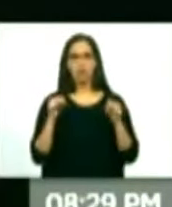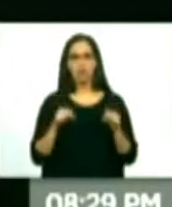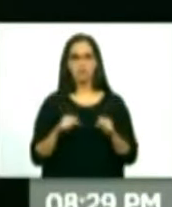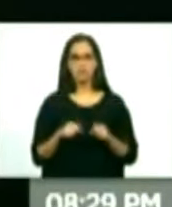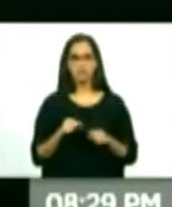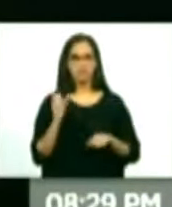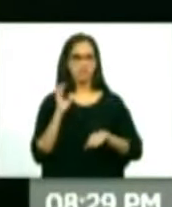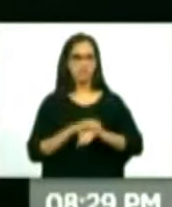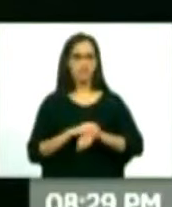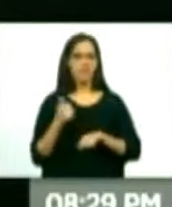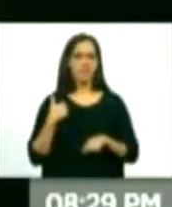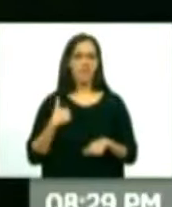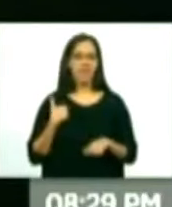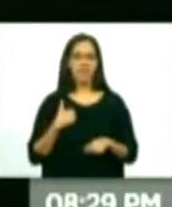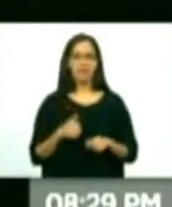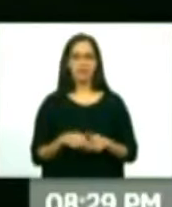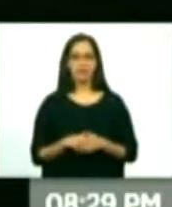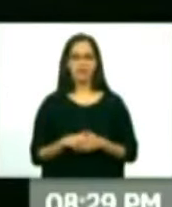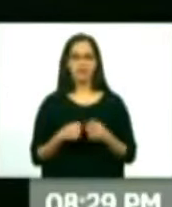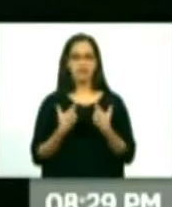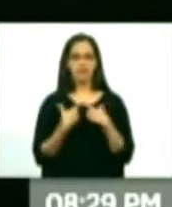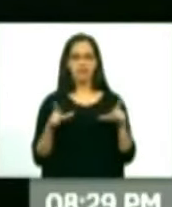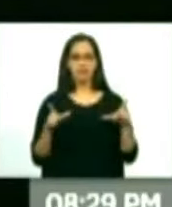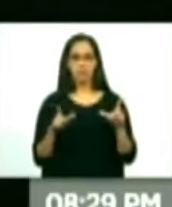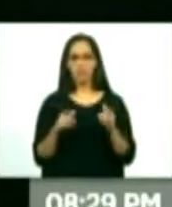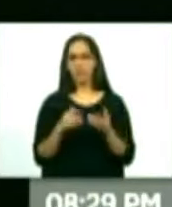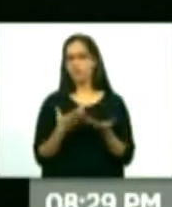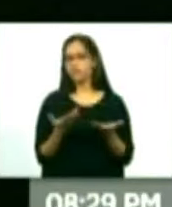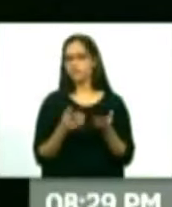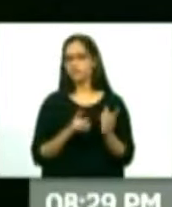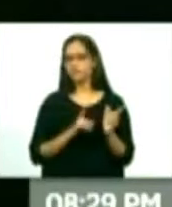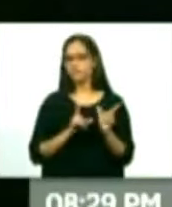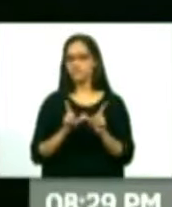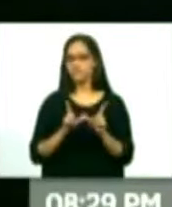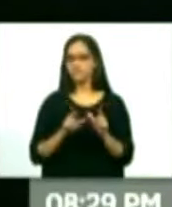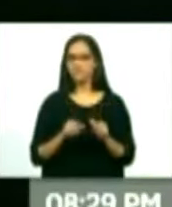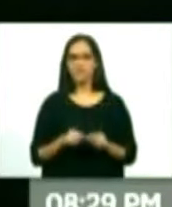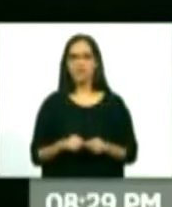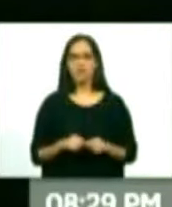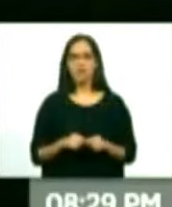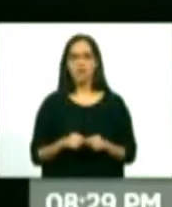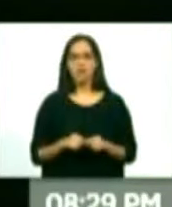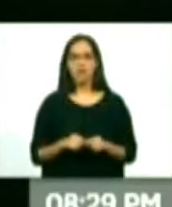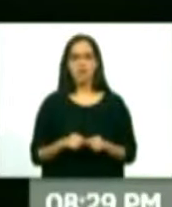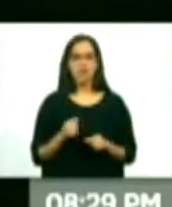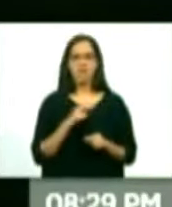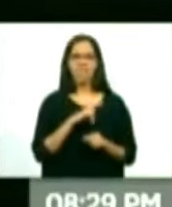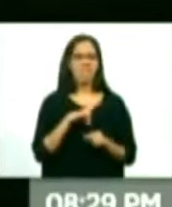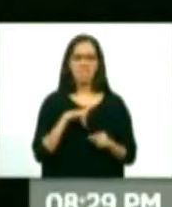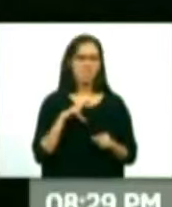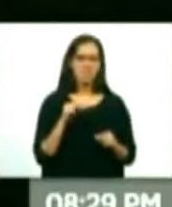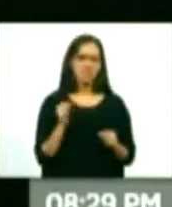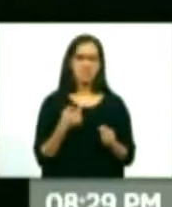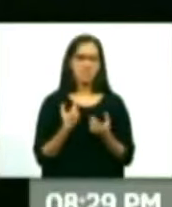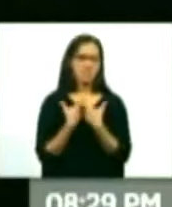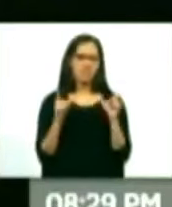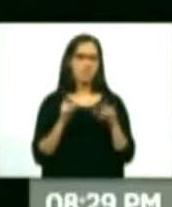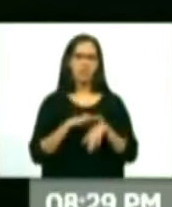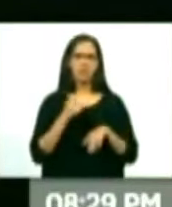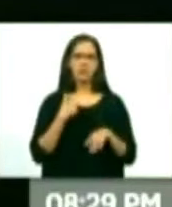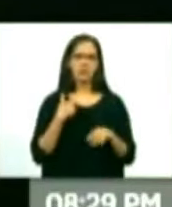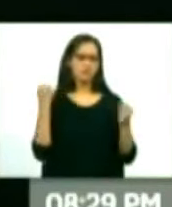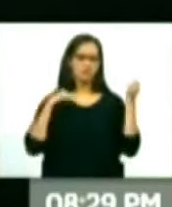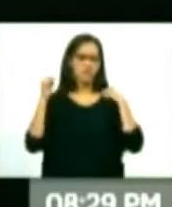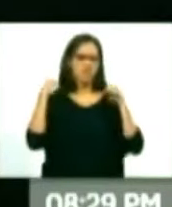en Canadá, listo para salir. Y no nos hubieran soltado porque no hubiéramos tenido buena conducta ahí adentro.